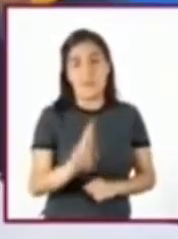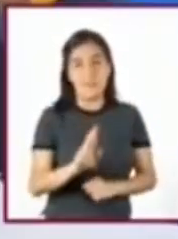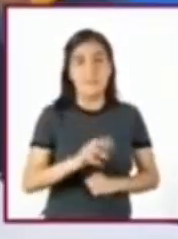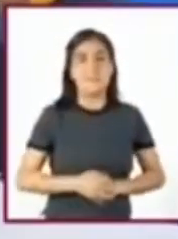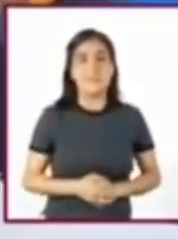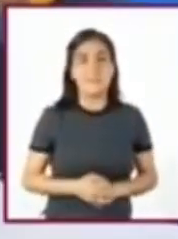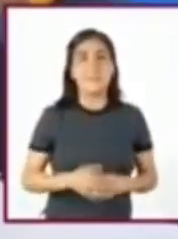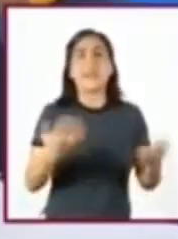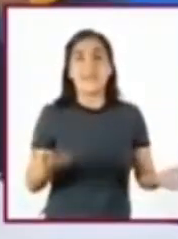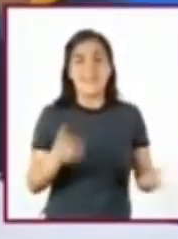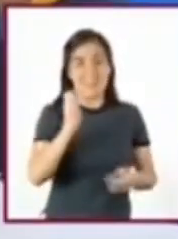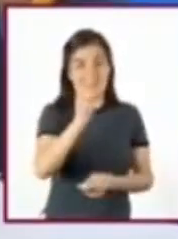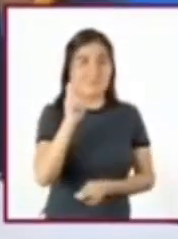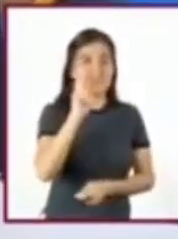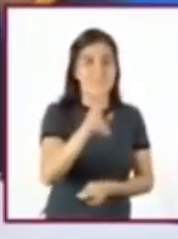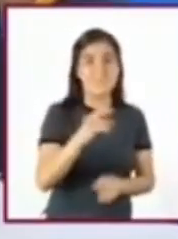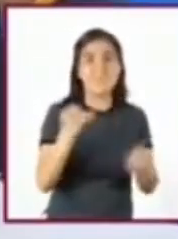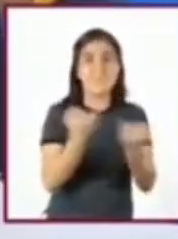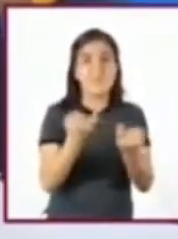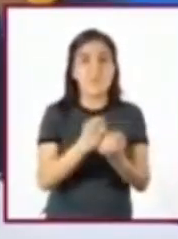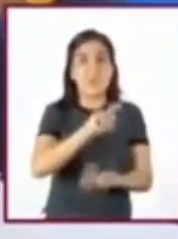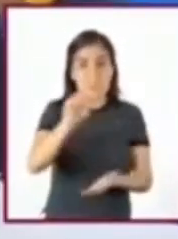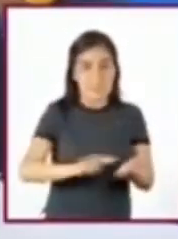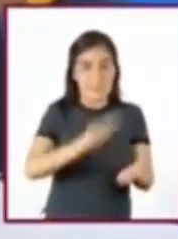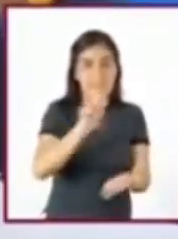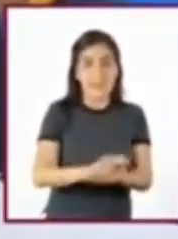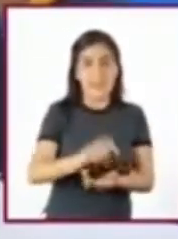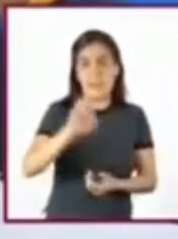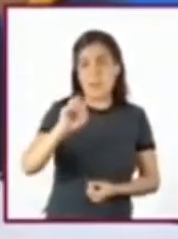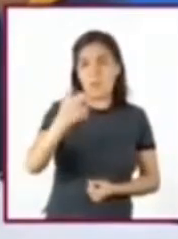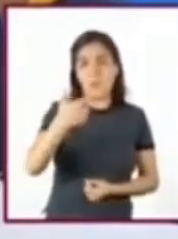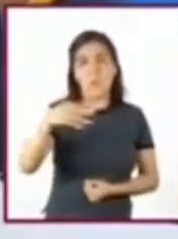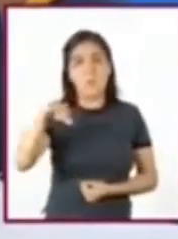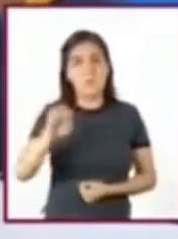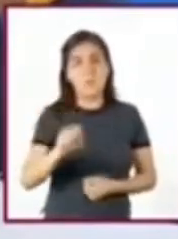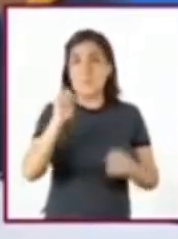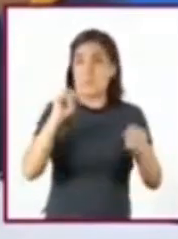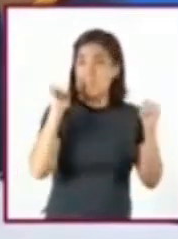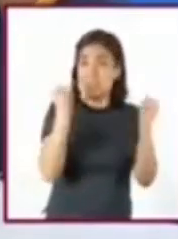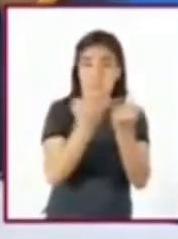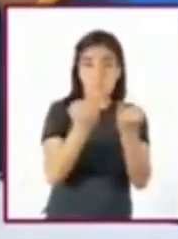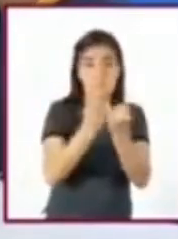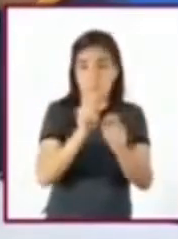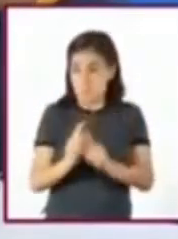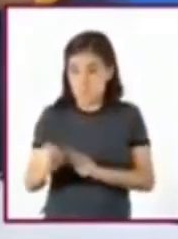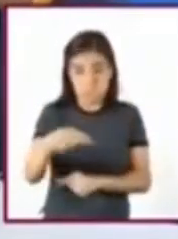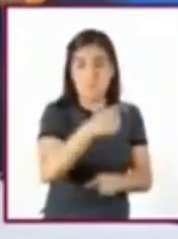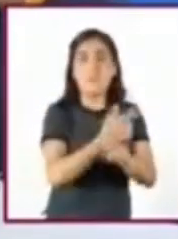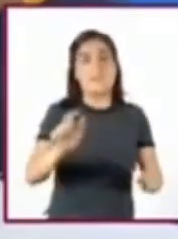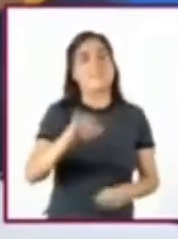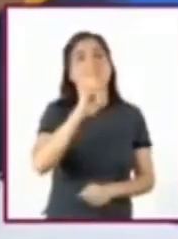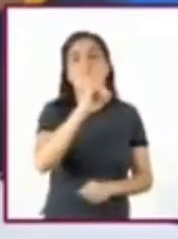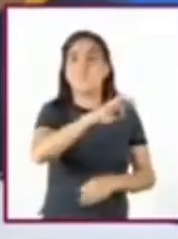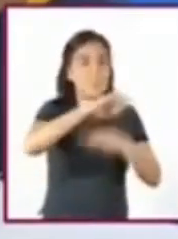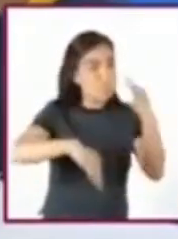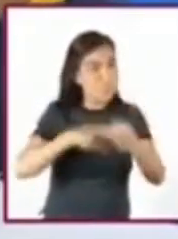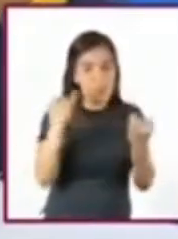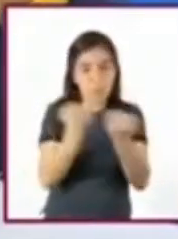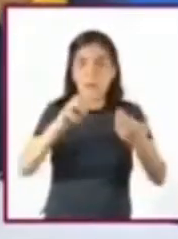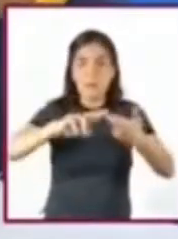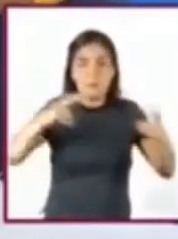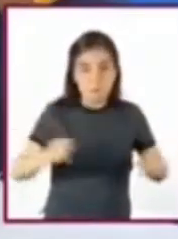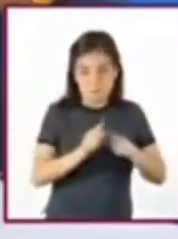Maestra, entonces la ley de Ohm se puede aplicar a todos los circuitos. Es correcto. Todos siguen esas relaciones